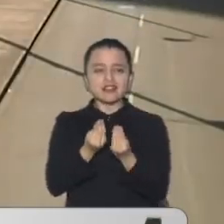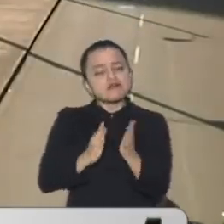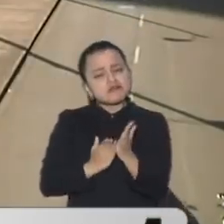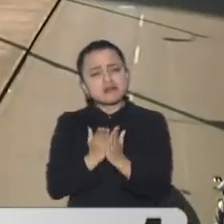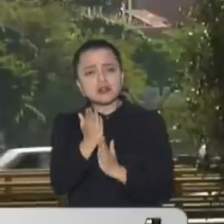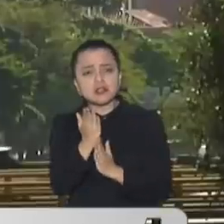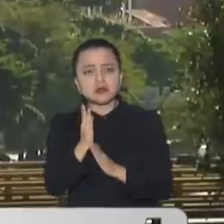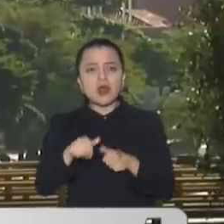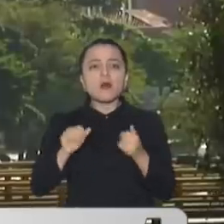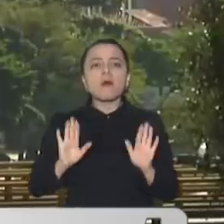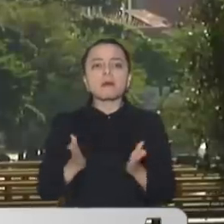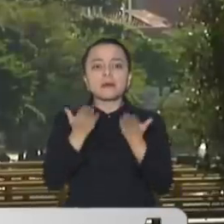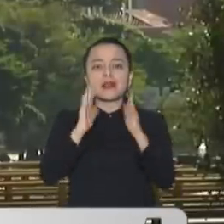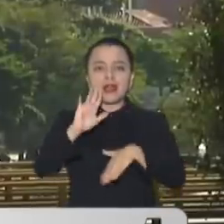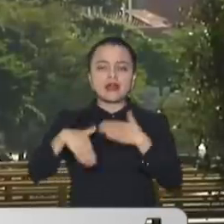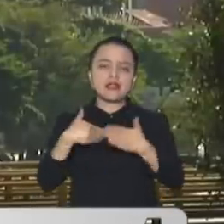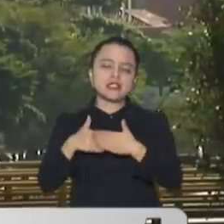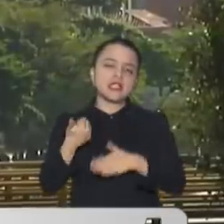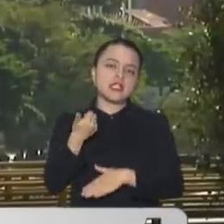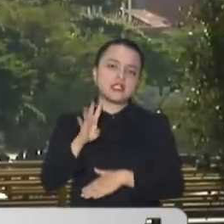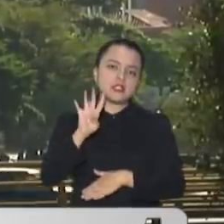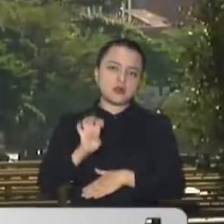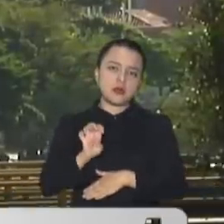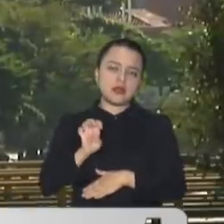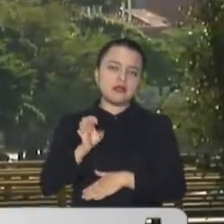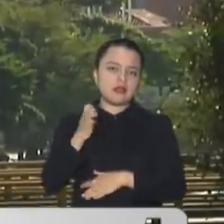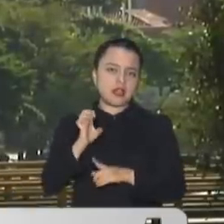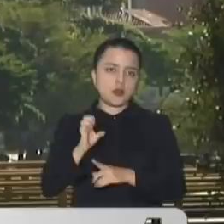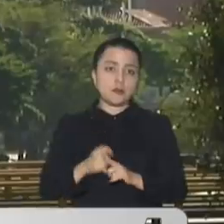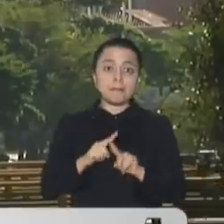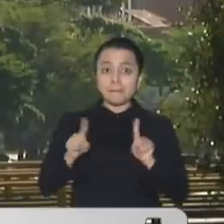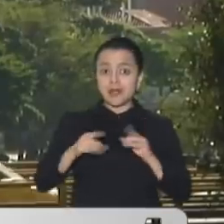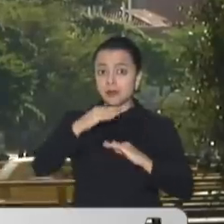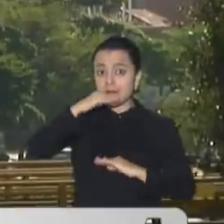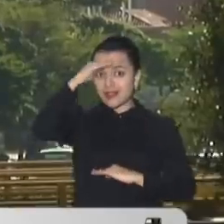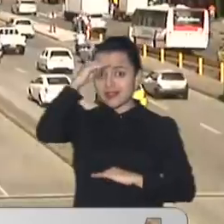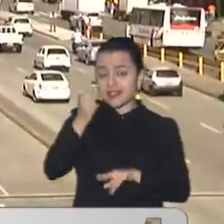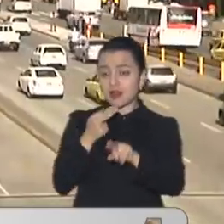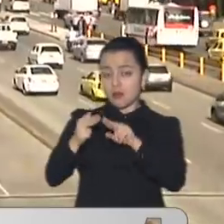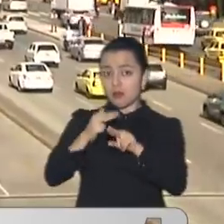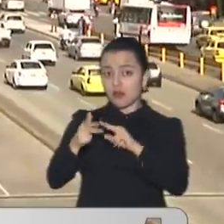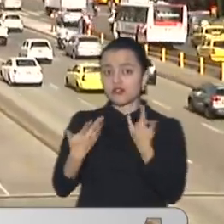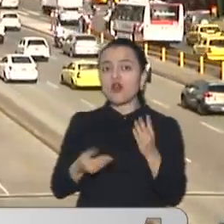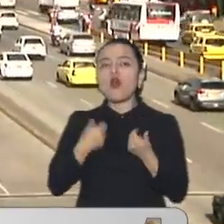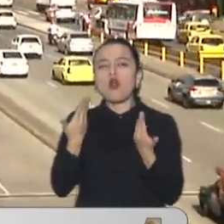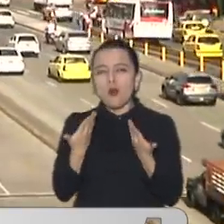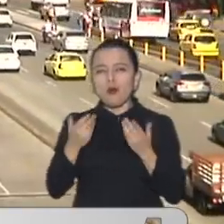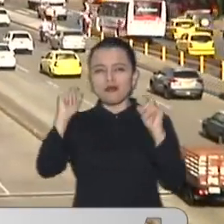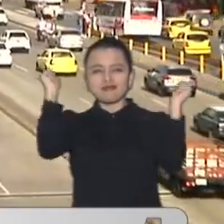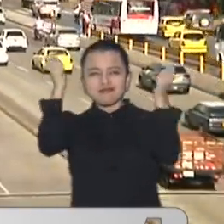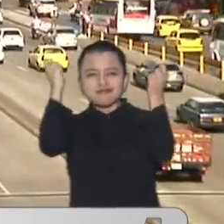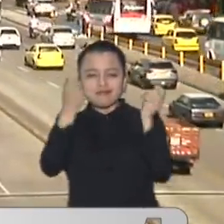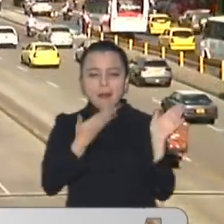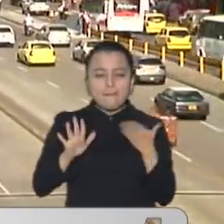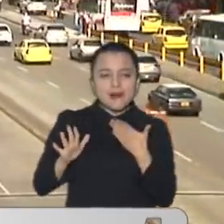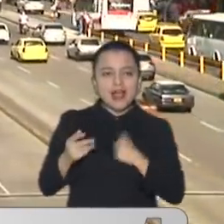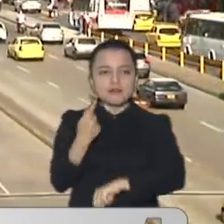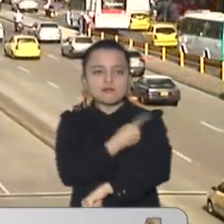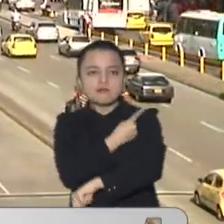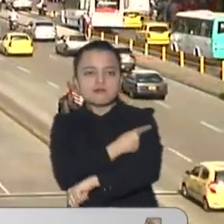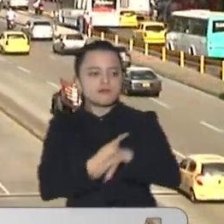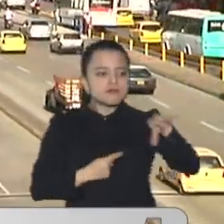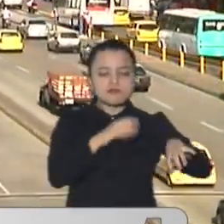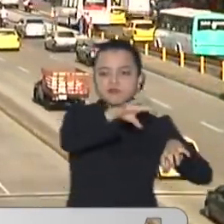sería inicialmente hasta el 19 de enero. Entre tanto, Medellín se prepara para lo que será el proceso de vacunación. Hoy justamente el alcalde de la ciudad,